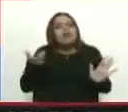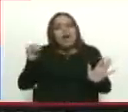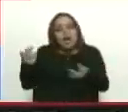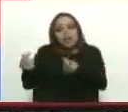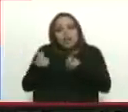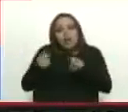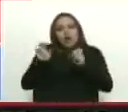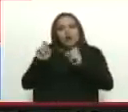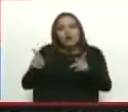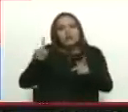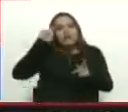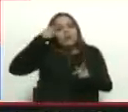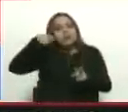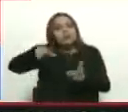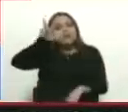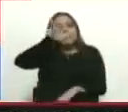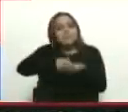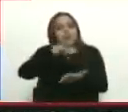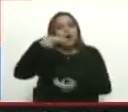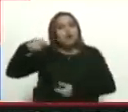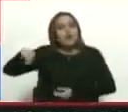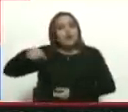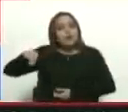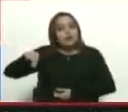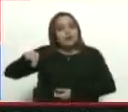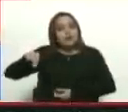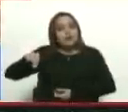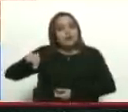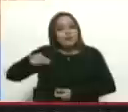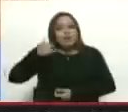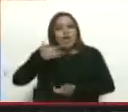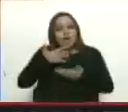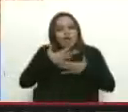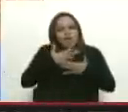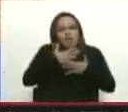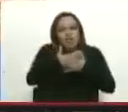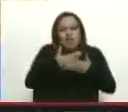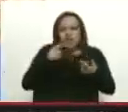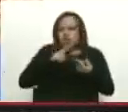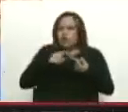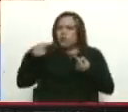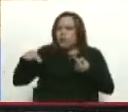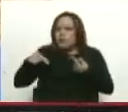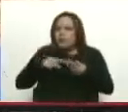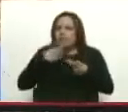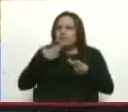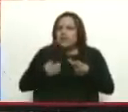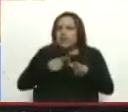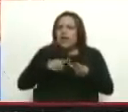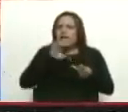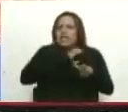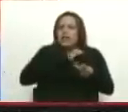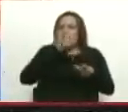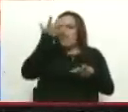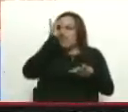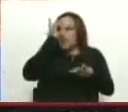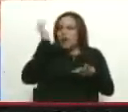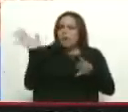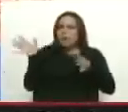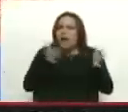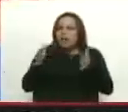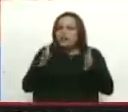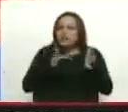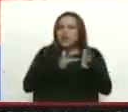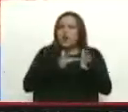Cuando esté el dinero, recuerden que eso se aprobó en noviembre y les tomó de noviembre, diciembre, enero, febrero, marzo,